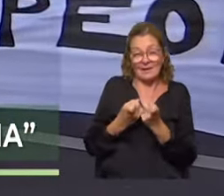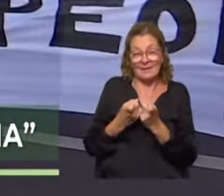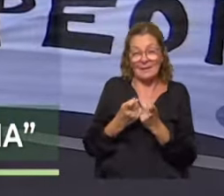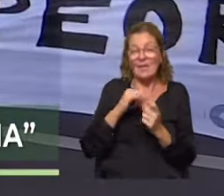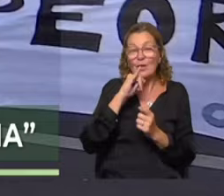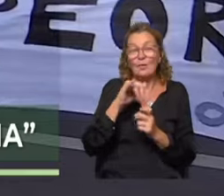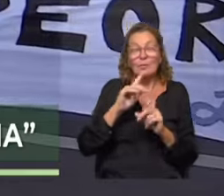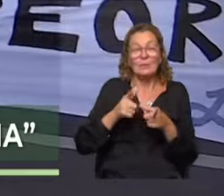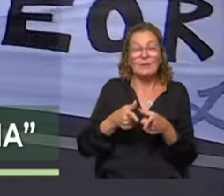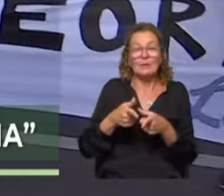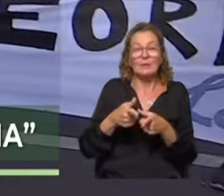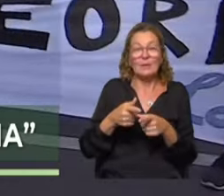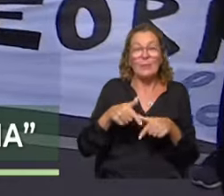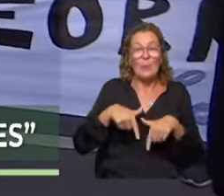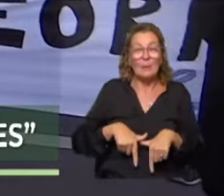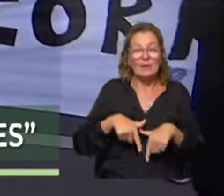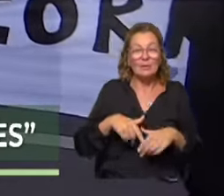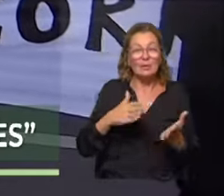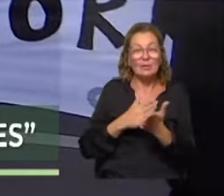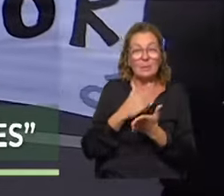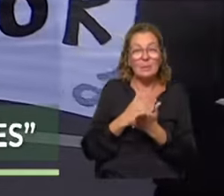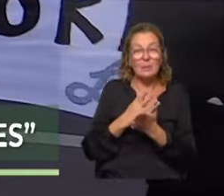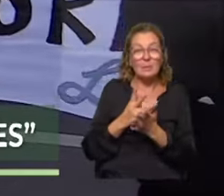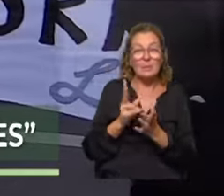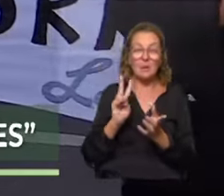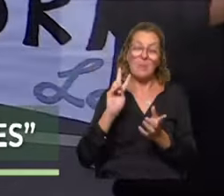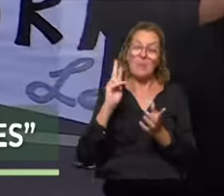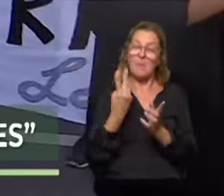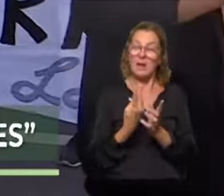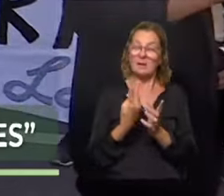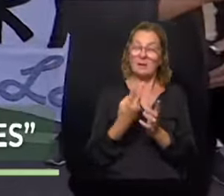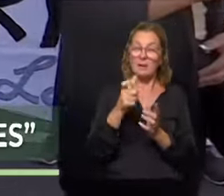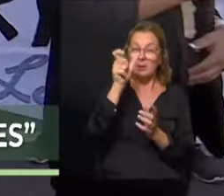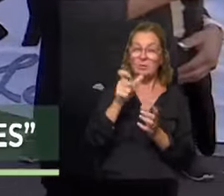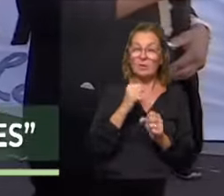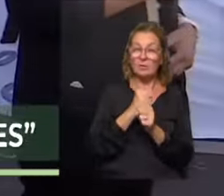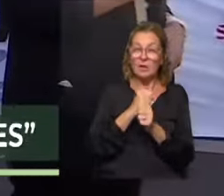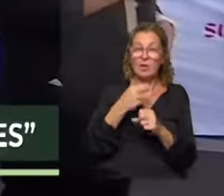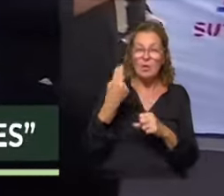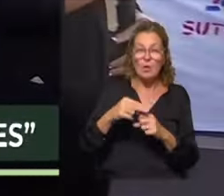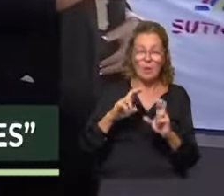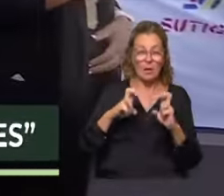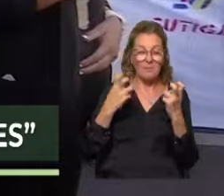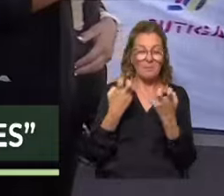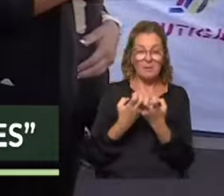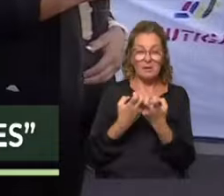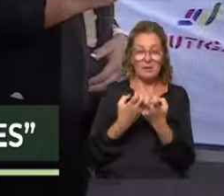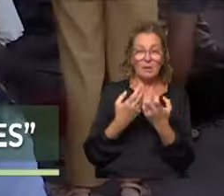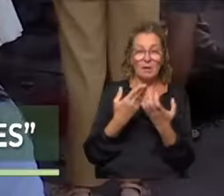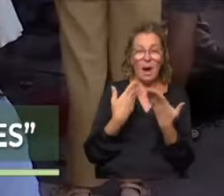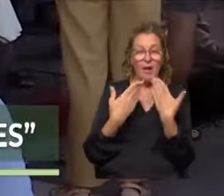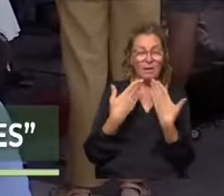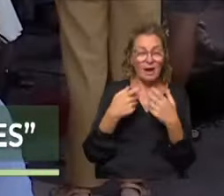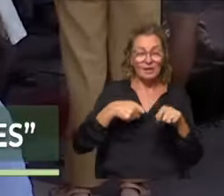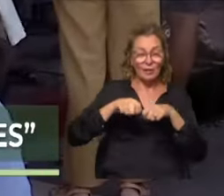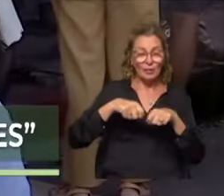también que ha sido un ministro que actuó siempre de espaldas a las trabajadoras y trabajadores. Nunca se sentó en una mesa con UNMIDES a negociar y